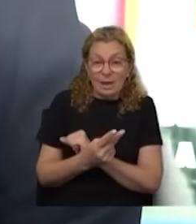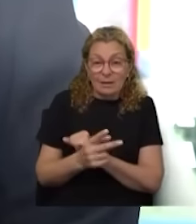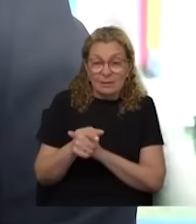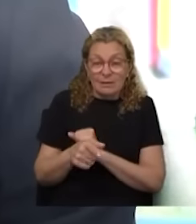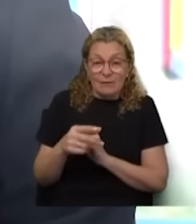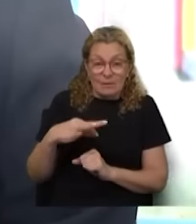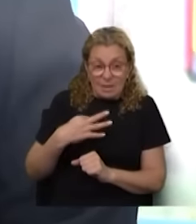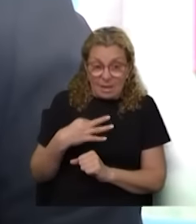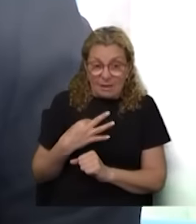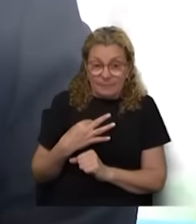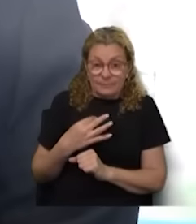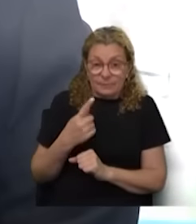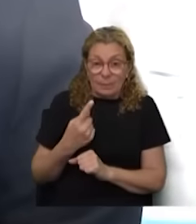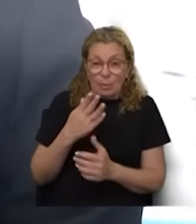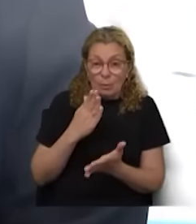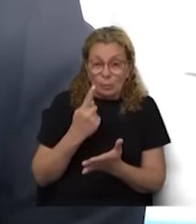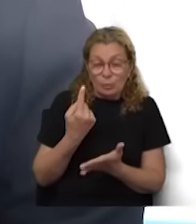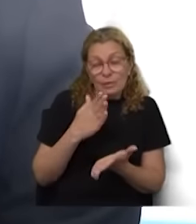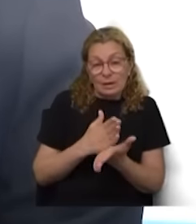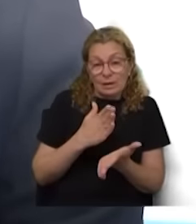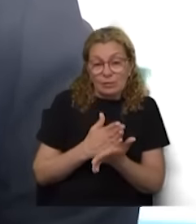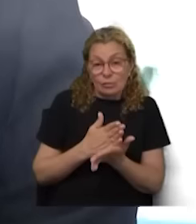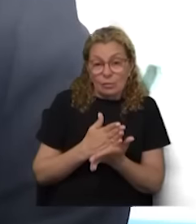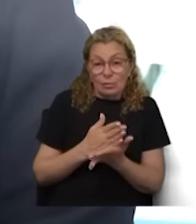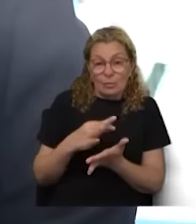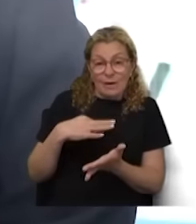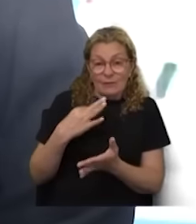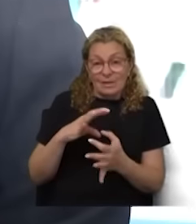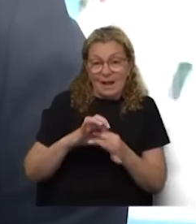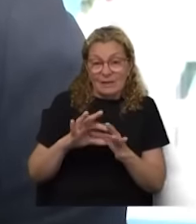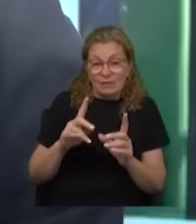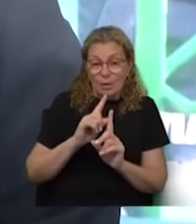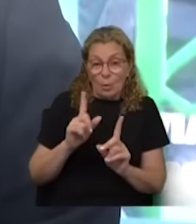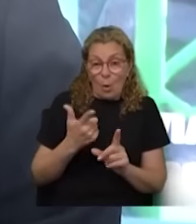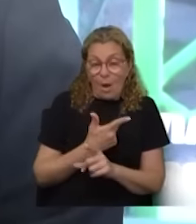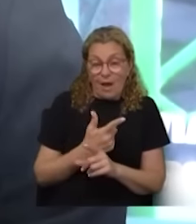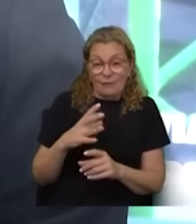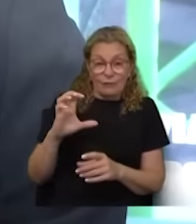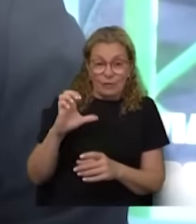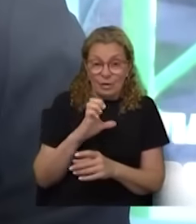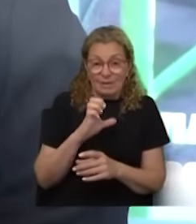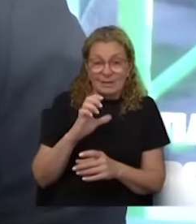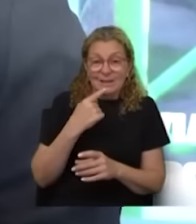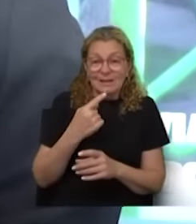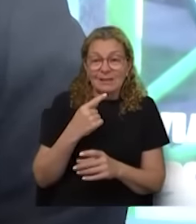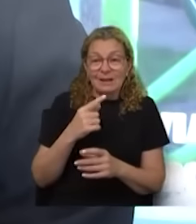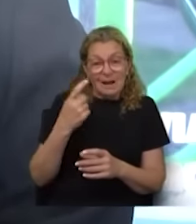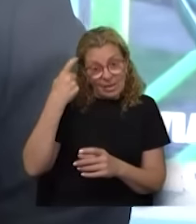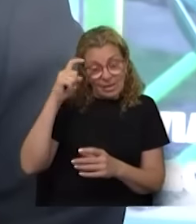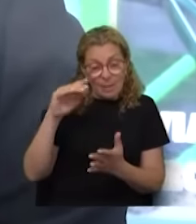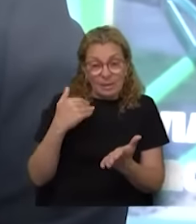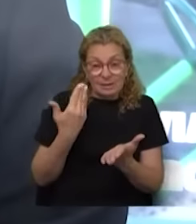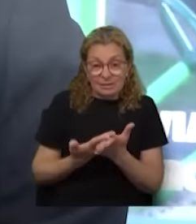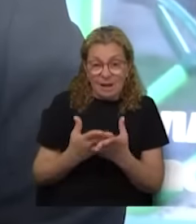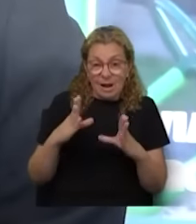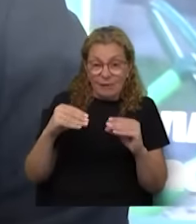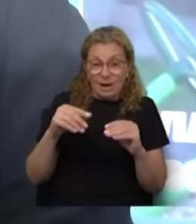su vida eh tenemos un un derecho consagrado una vida libre de violencia y bueno y la idea es que es poder plonar en el